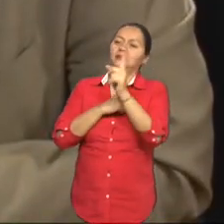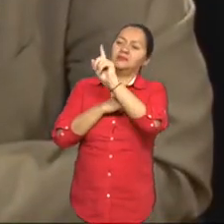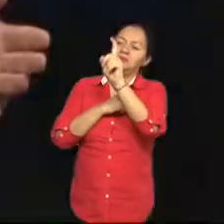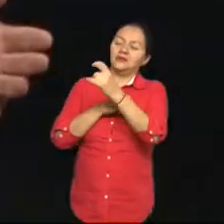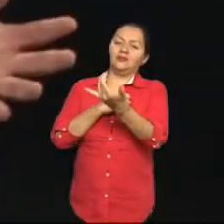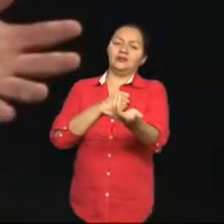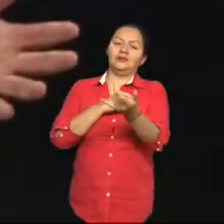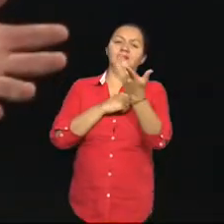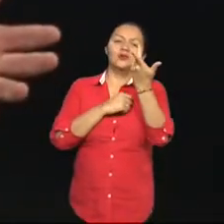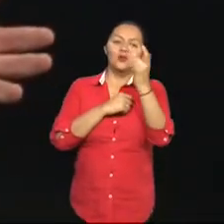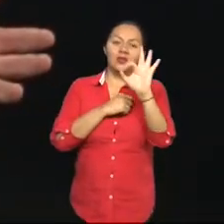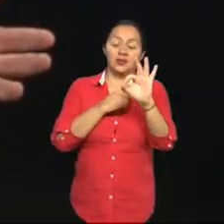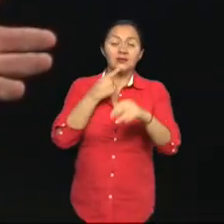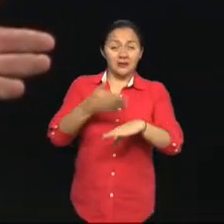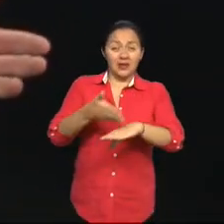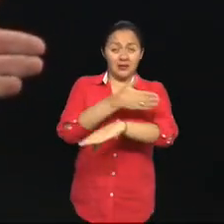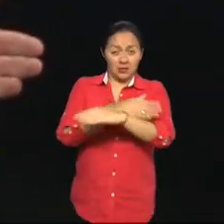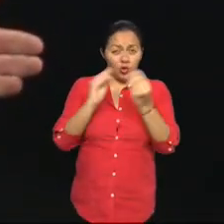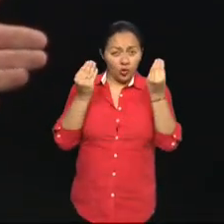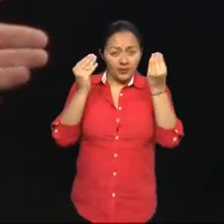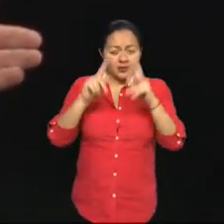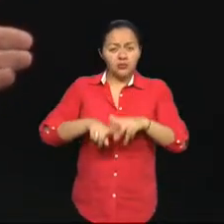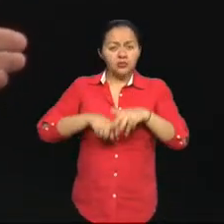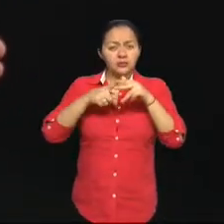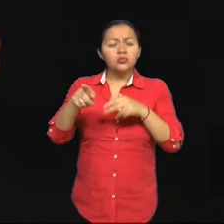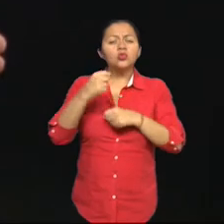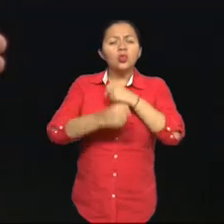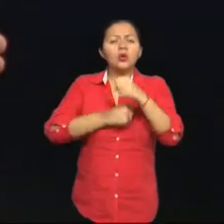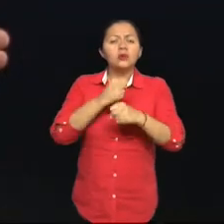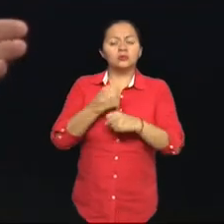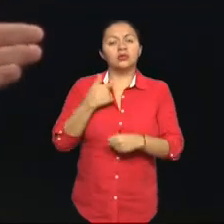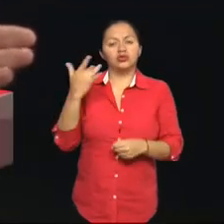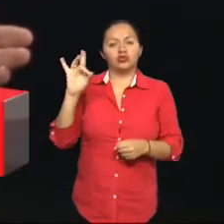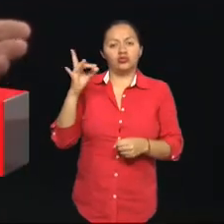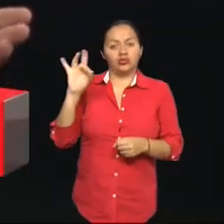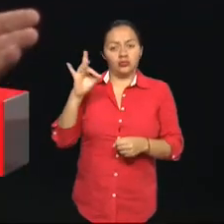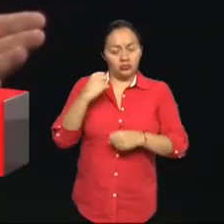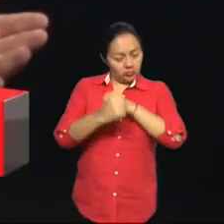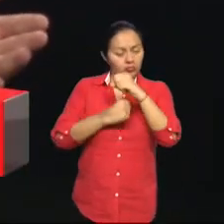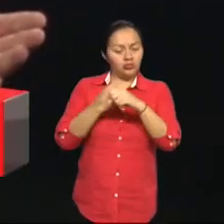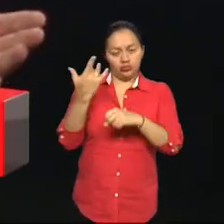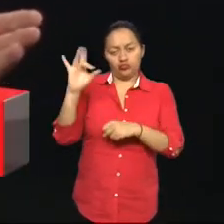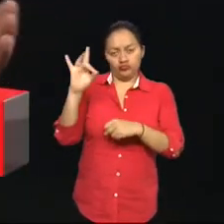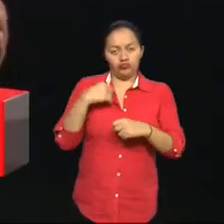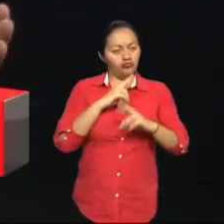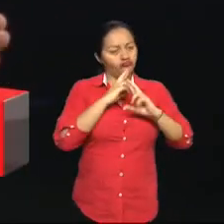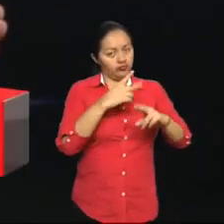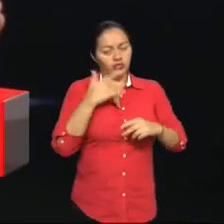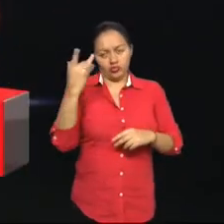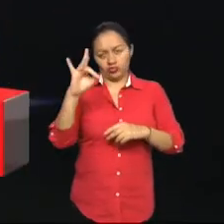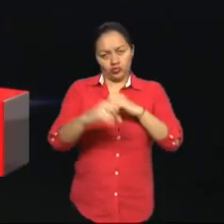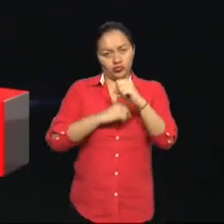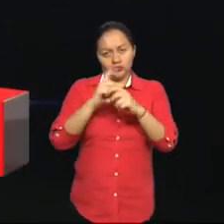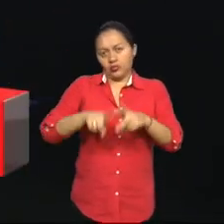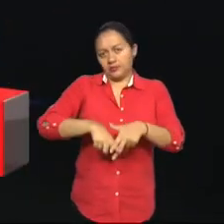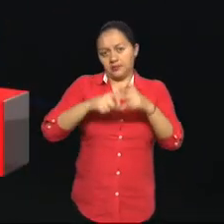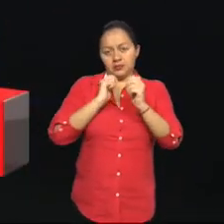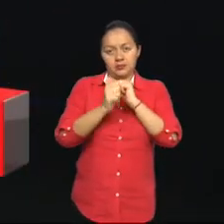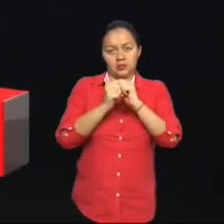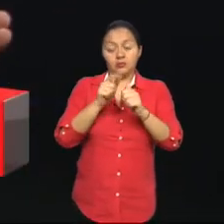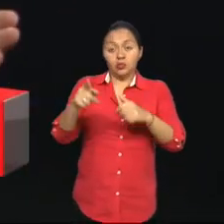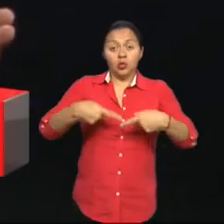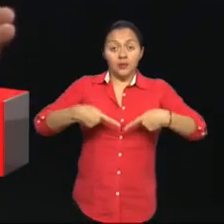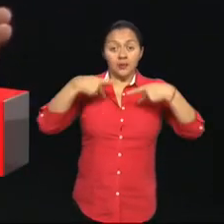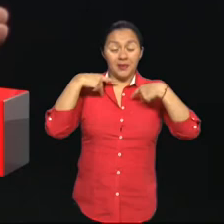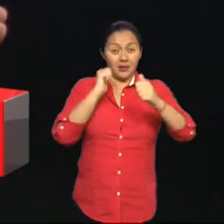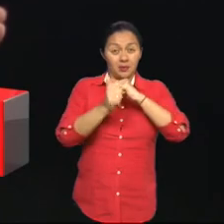Empezaste deportes de muy muchachito. ¿Cuántos años? ¿Cuándo empezaste todo? A los 18. En ese conllevar de vida